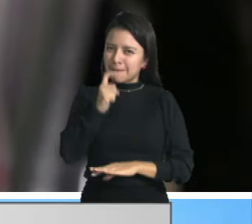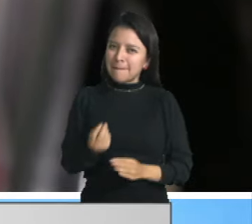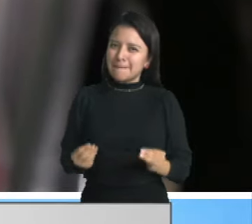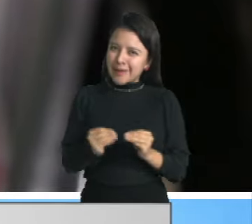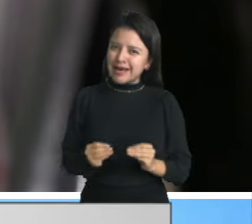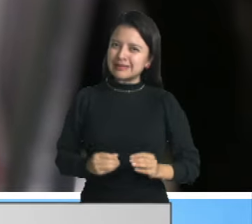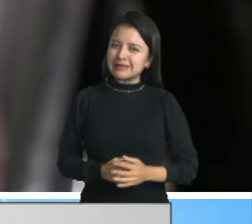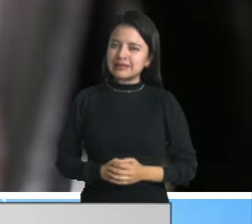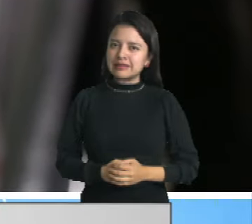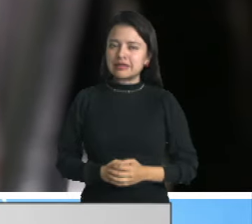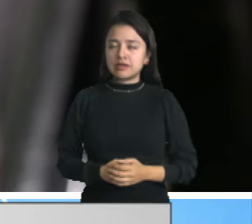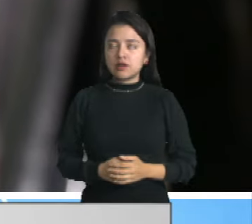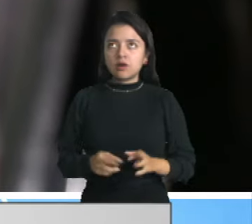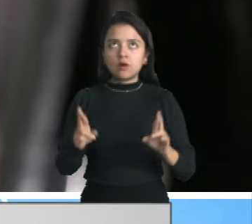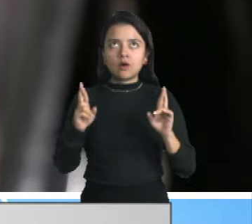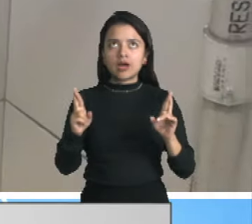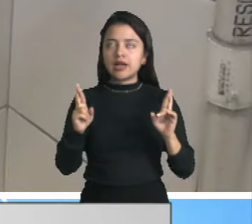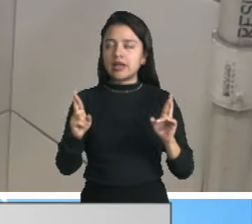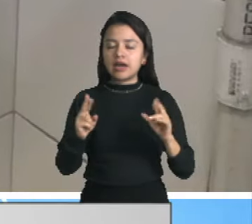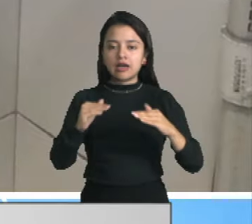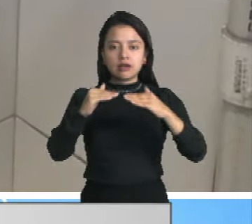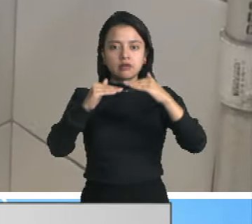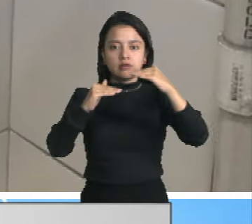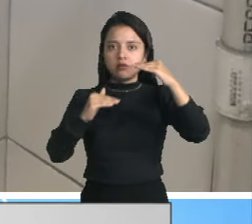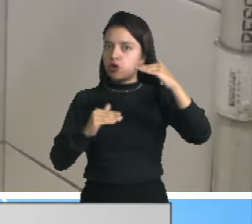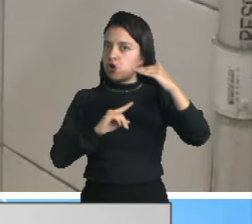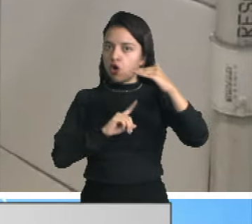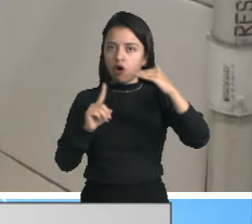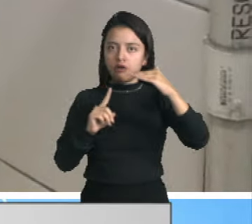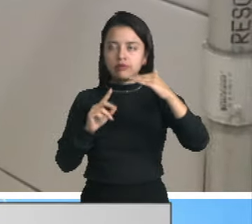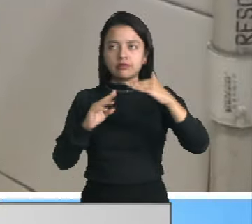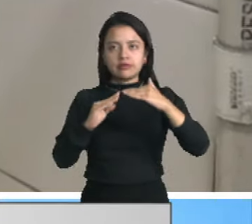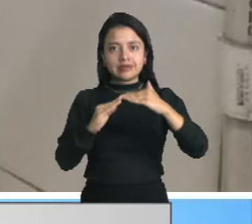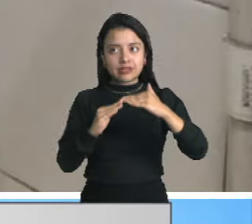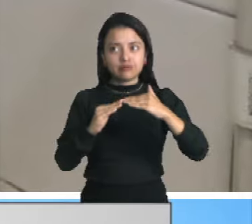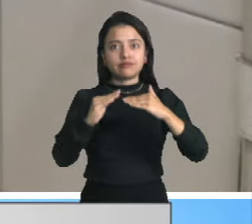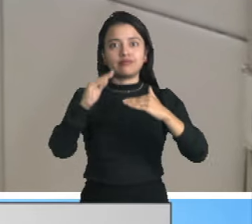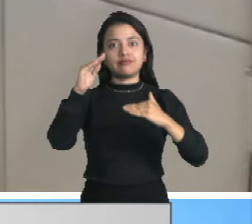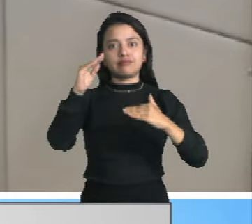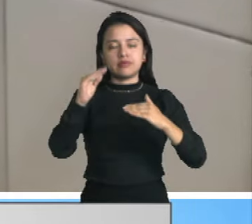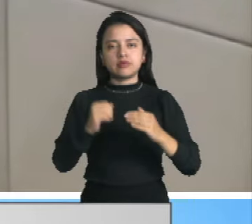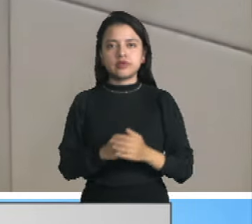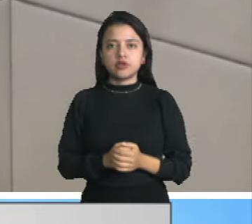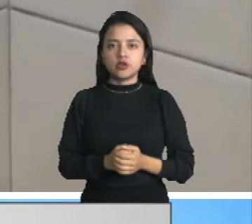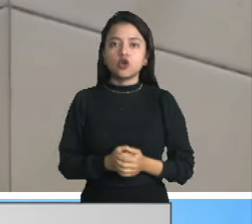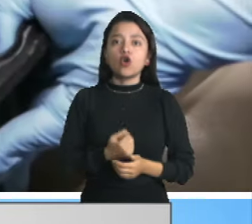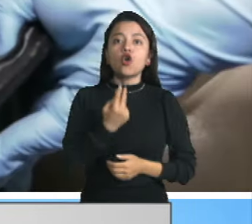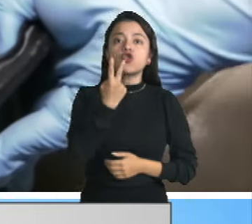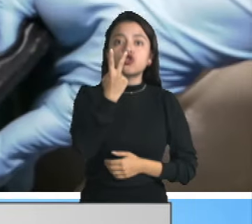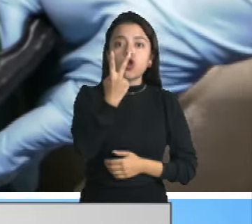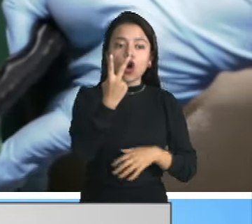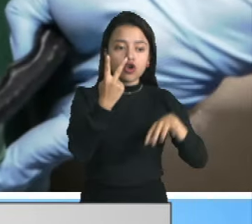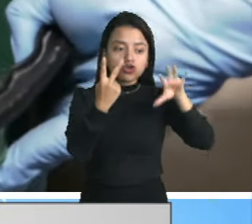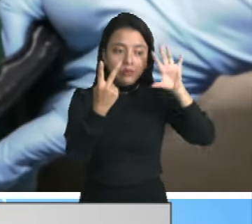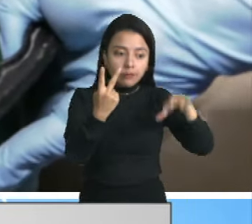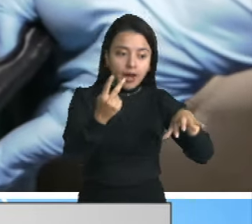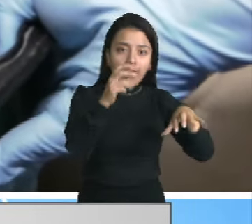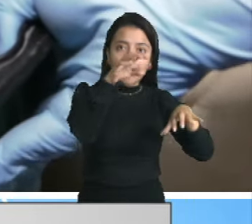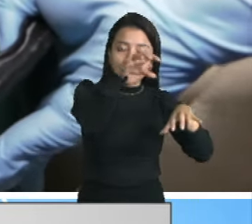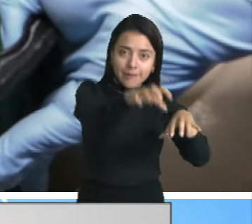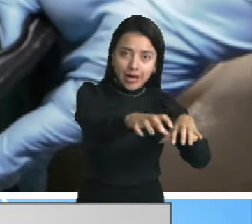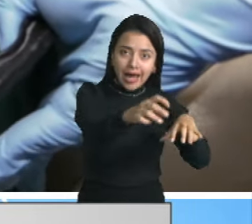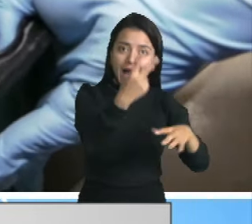que lleguemos, ojalá no, al día cero, y es dos turnos por día, es decir, dos. Ese puede